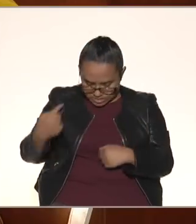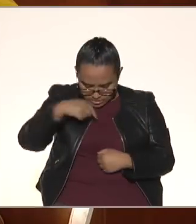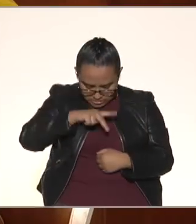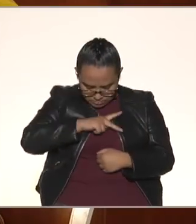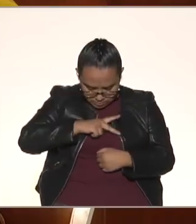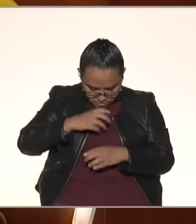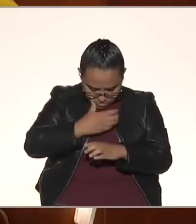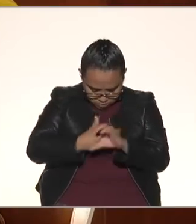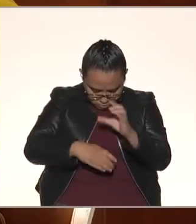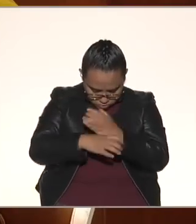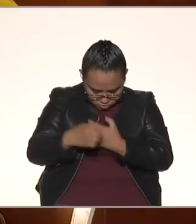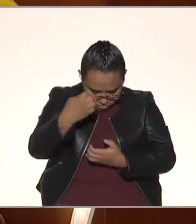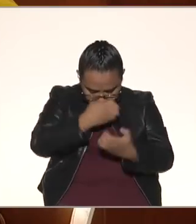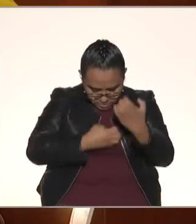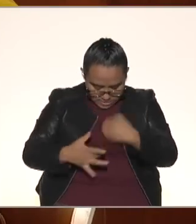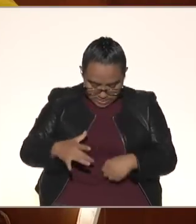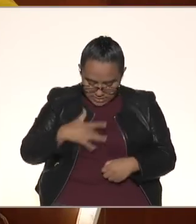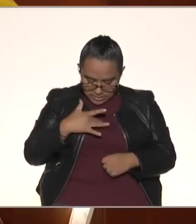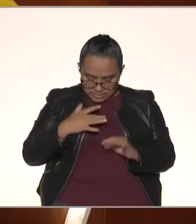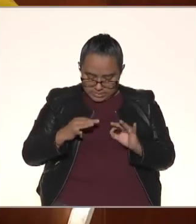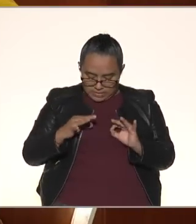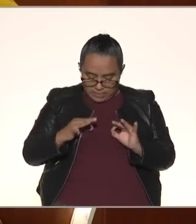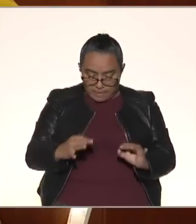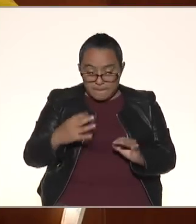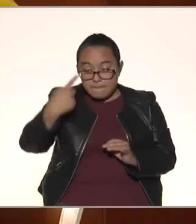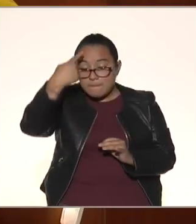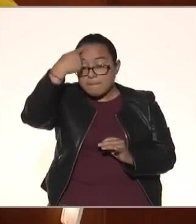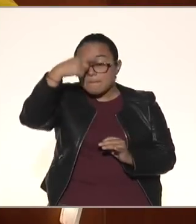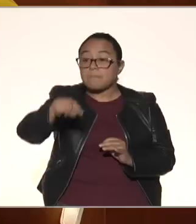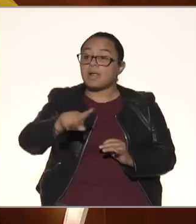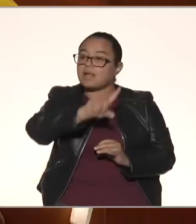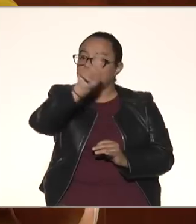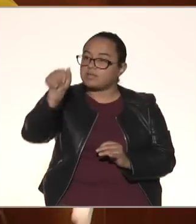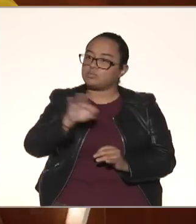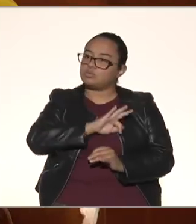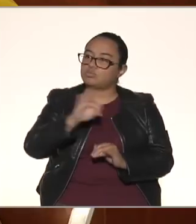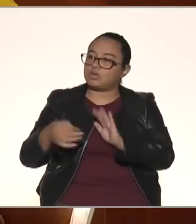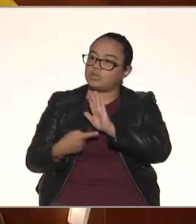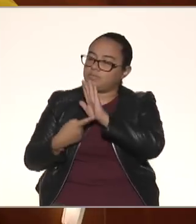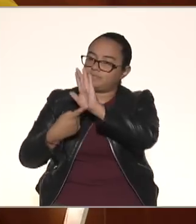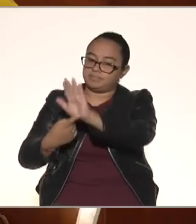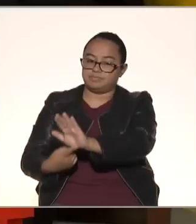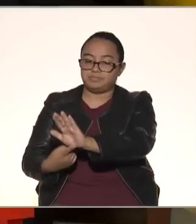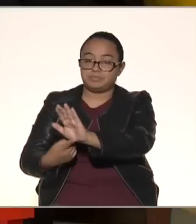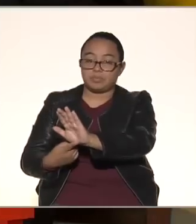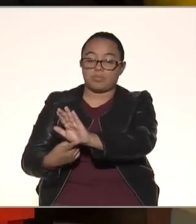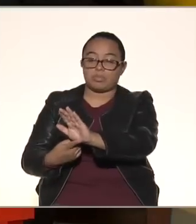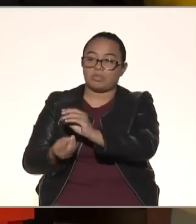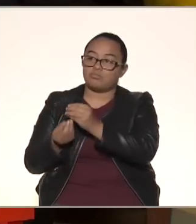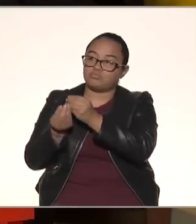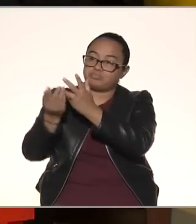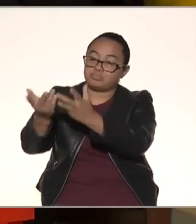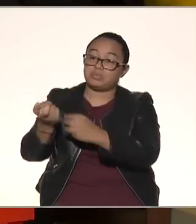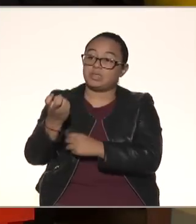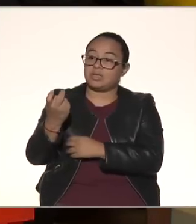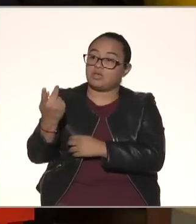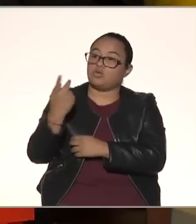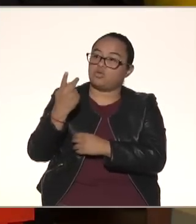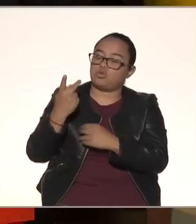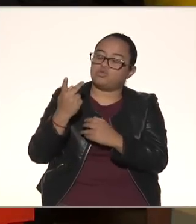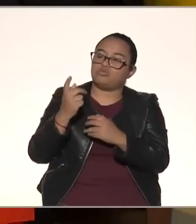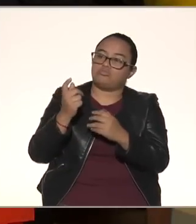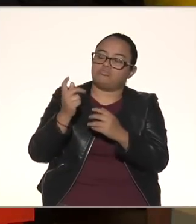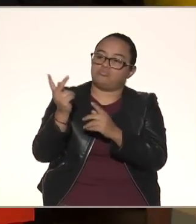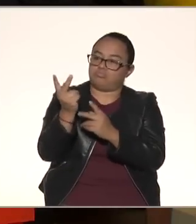mismos y alcancemos cierto grado de plenitud para tener algo que ofrecer. Y entonces, pues son dos tipos de pareja completamente diferentes.